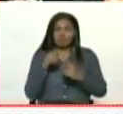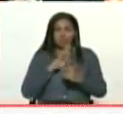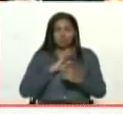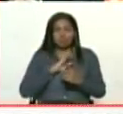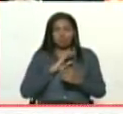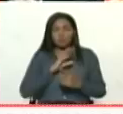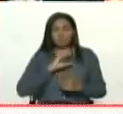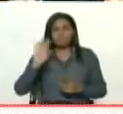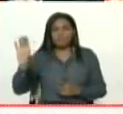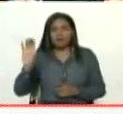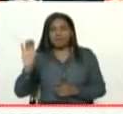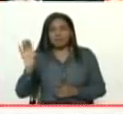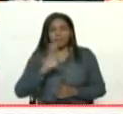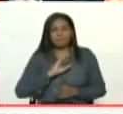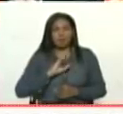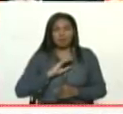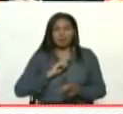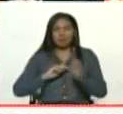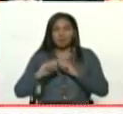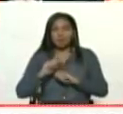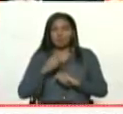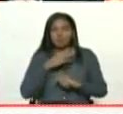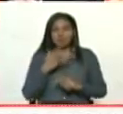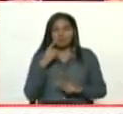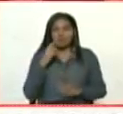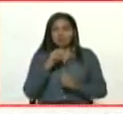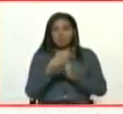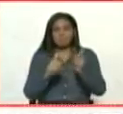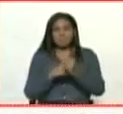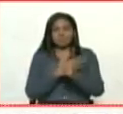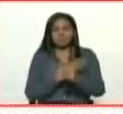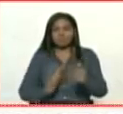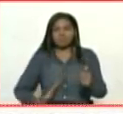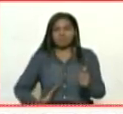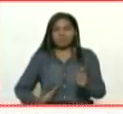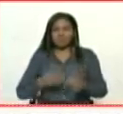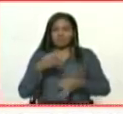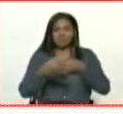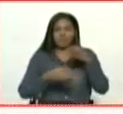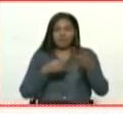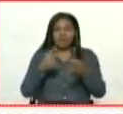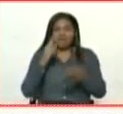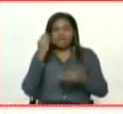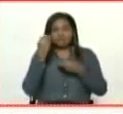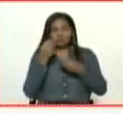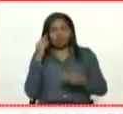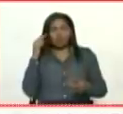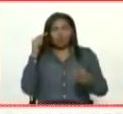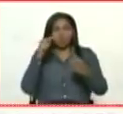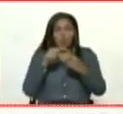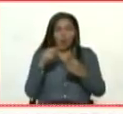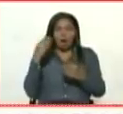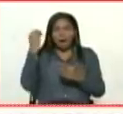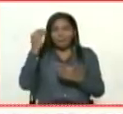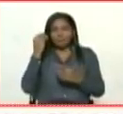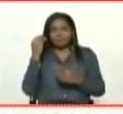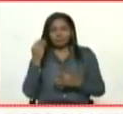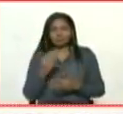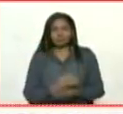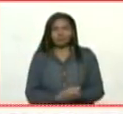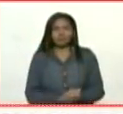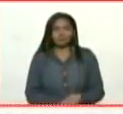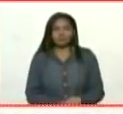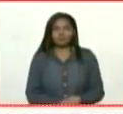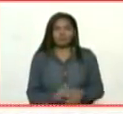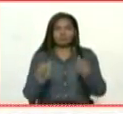patria y a la billetera móvil. Yo quisiera que nuestro vicepresidente ejecutivo, que es uno de los creadores, de las mentes lúcidas, creadoras